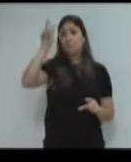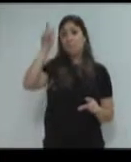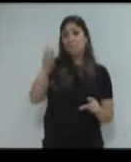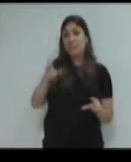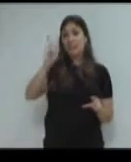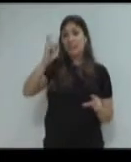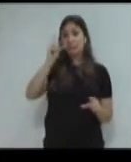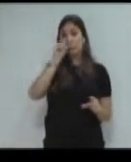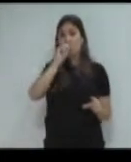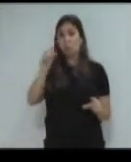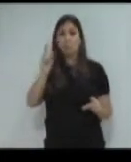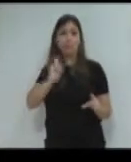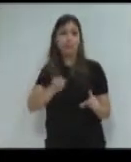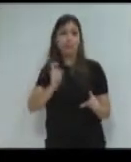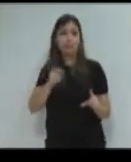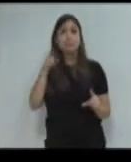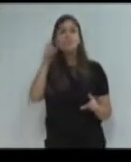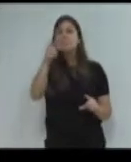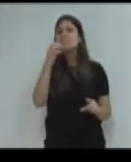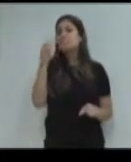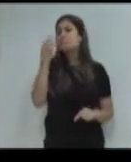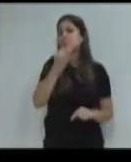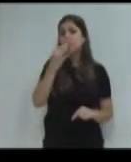eso representa a